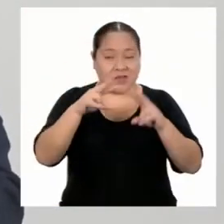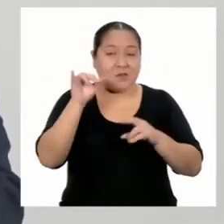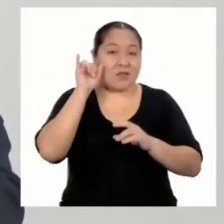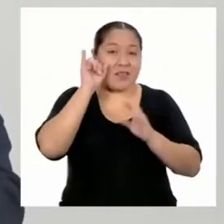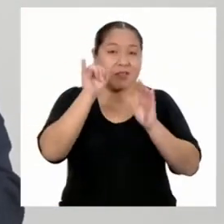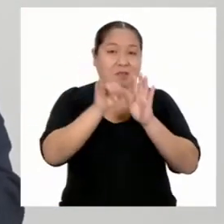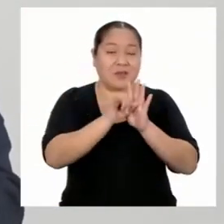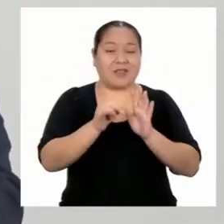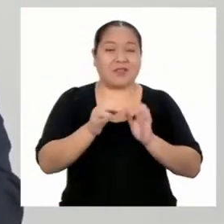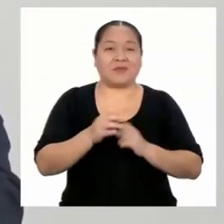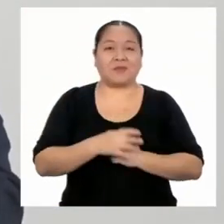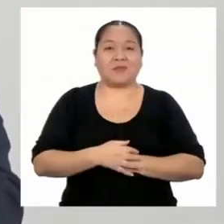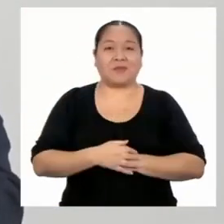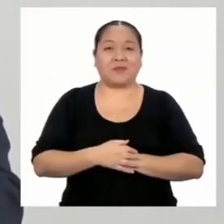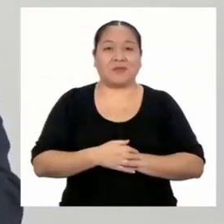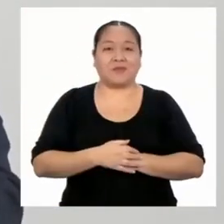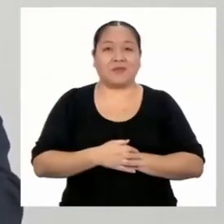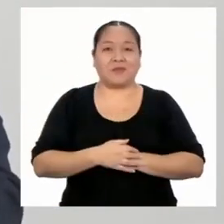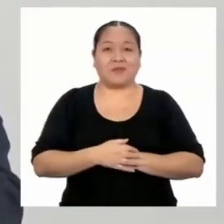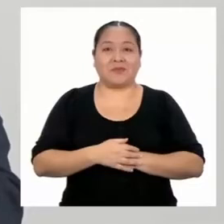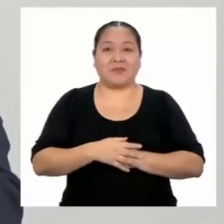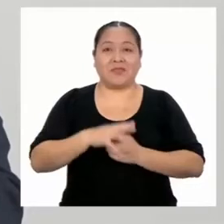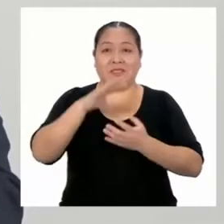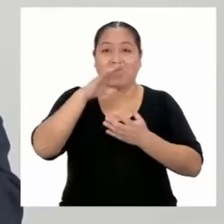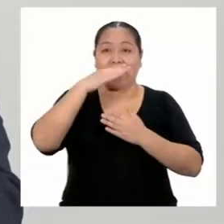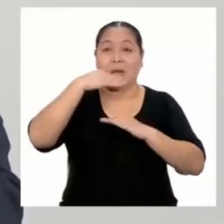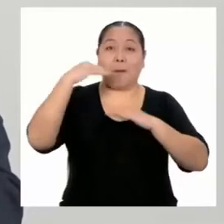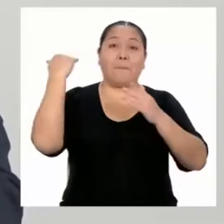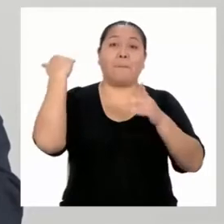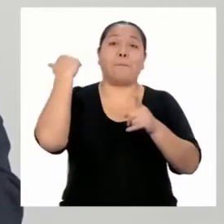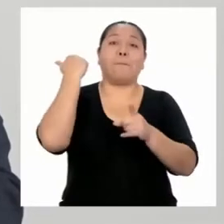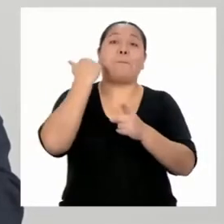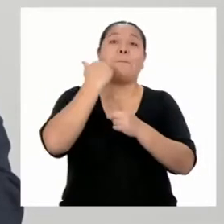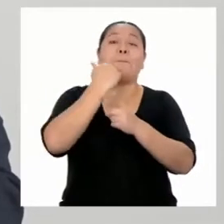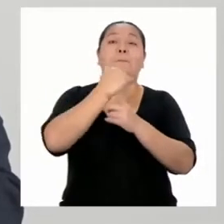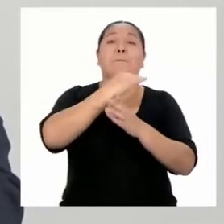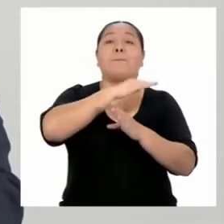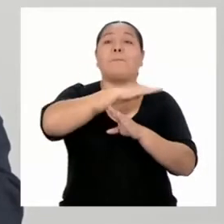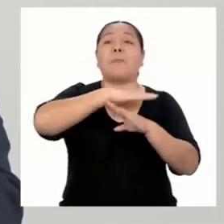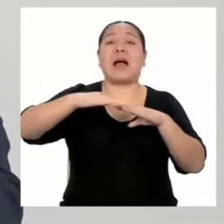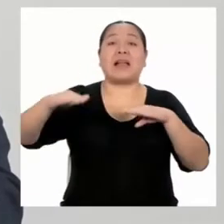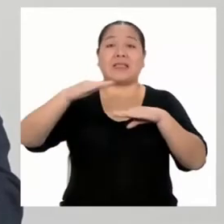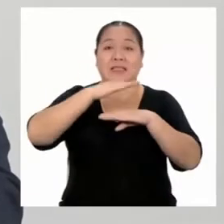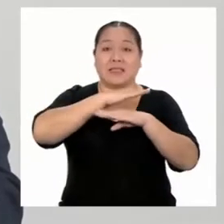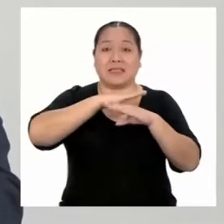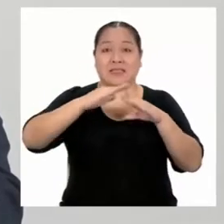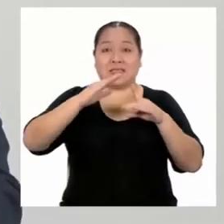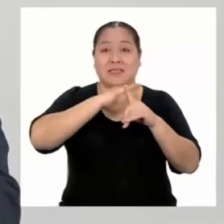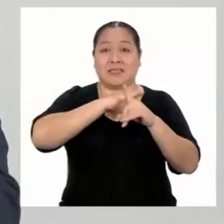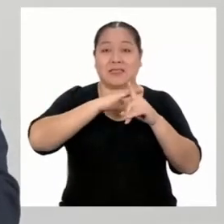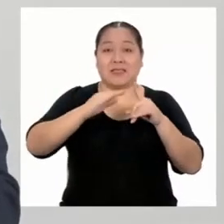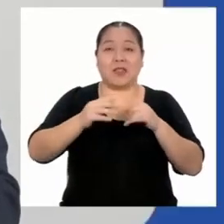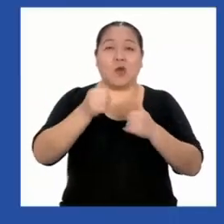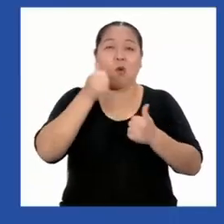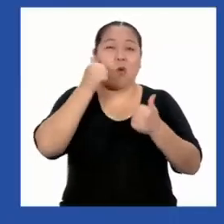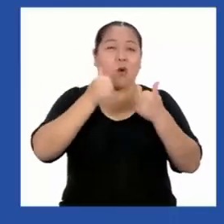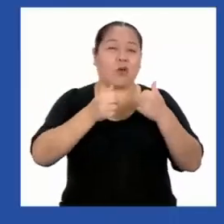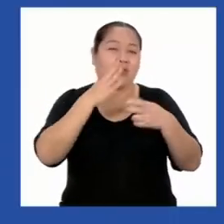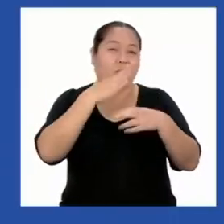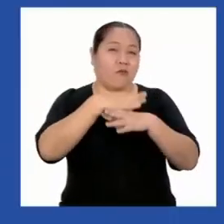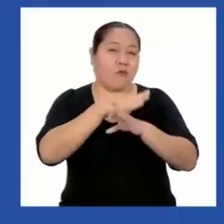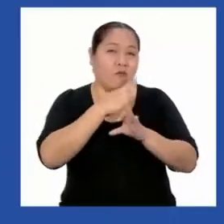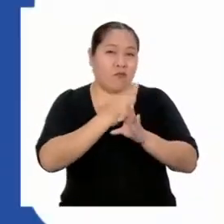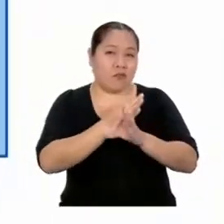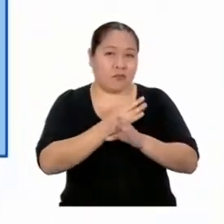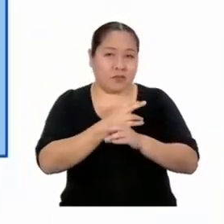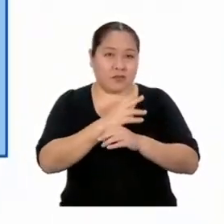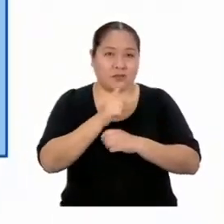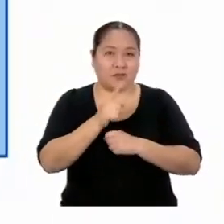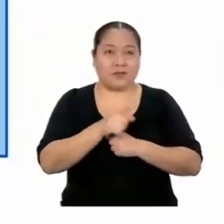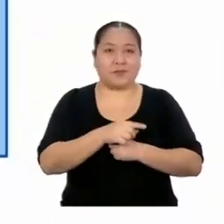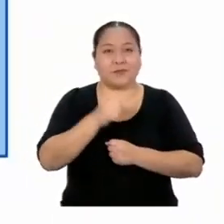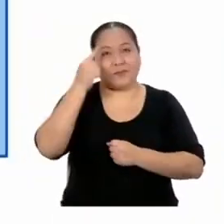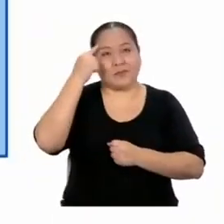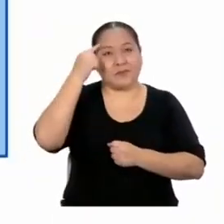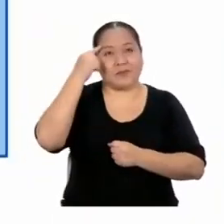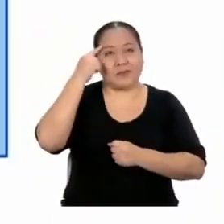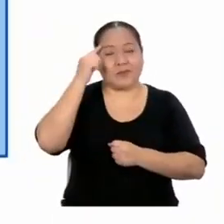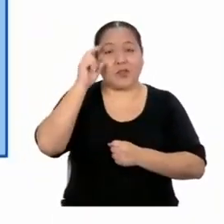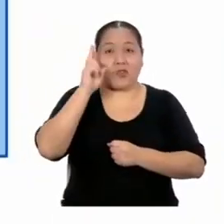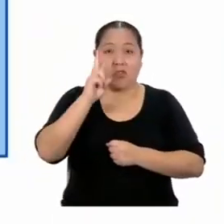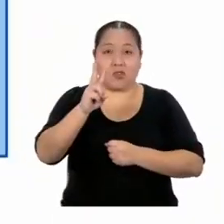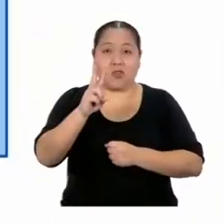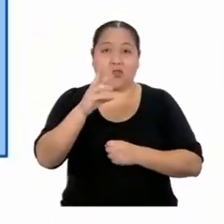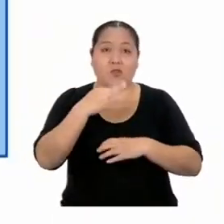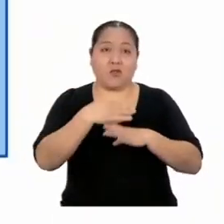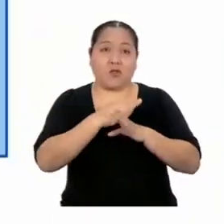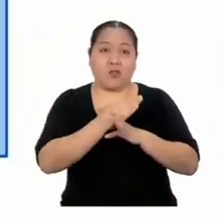imagen. Si la descompones, ¿qué figuras geométricas conocidas se formarían? me ocurren dos maneras